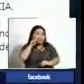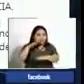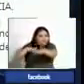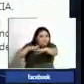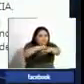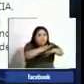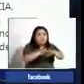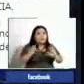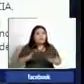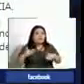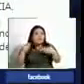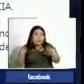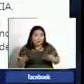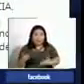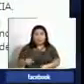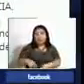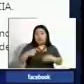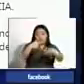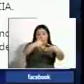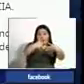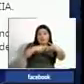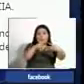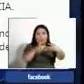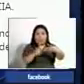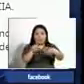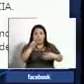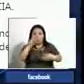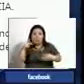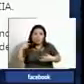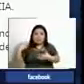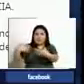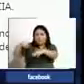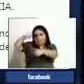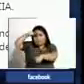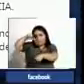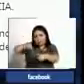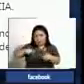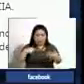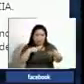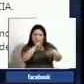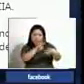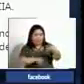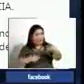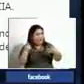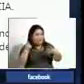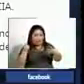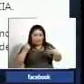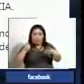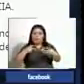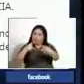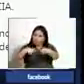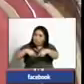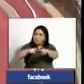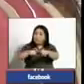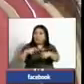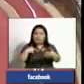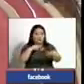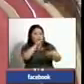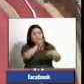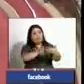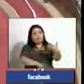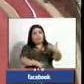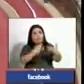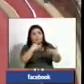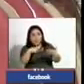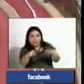advirtió que los más de 12 decretos aprobados por la Asamblea Legislativa aún no tienen vigencia y que sancionará a